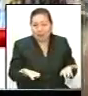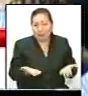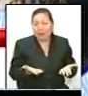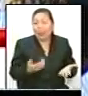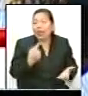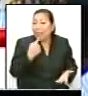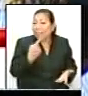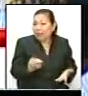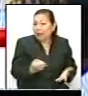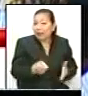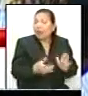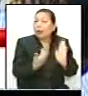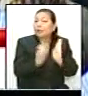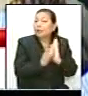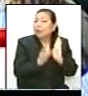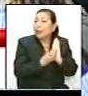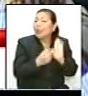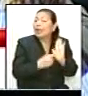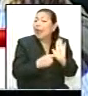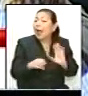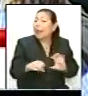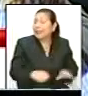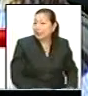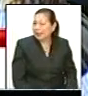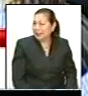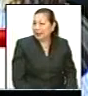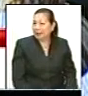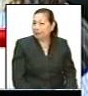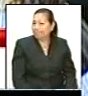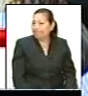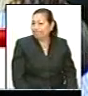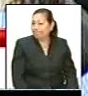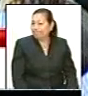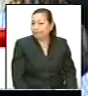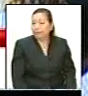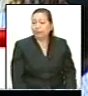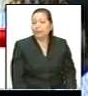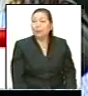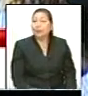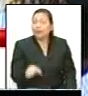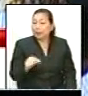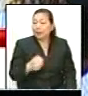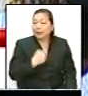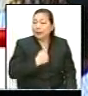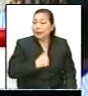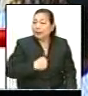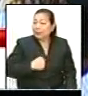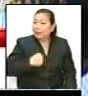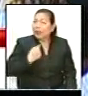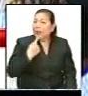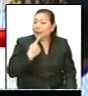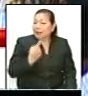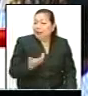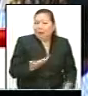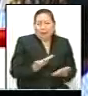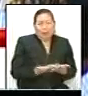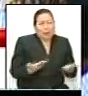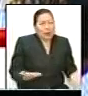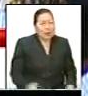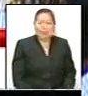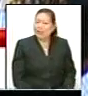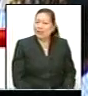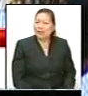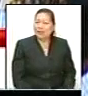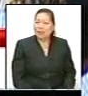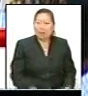dice, en la constatación que hace, dice, Es penoso tener que decir semejantes cosas. Yo creo que el